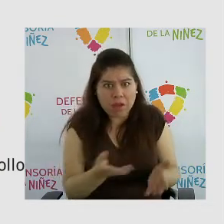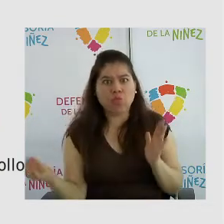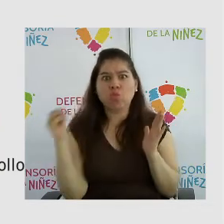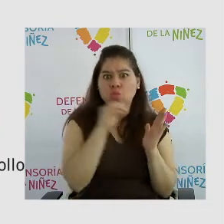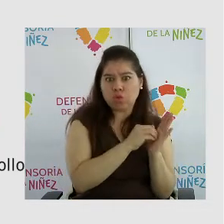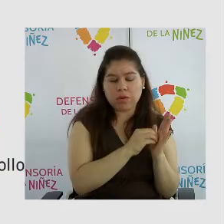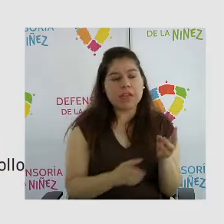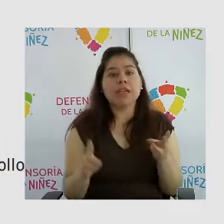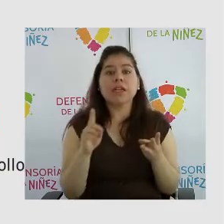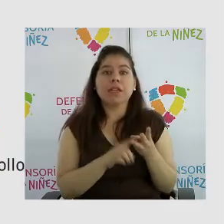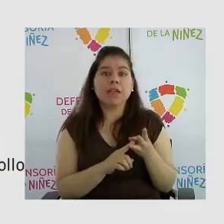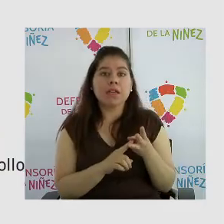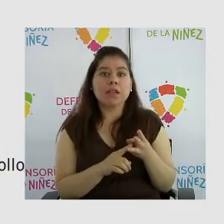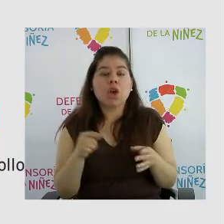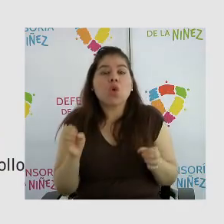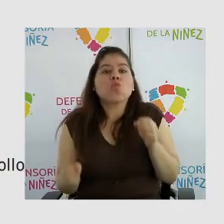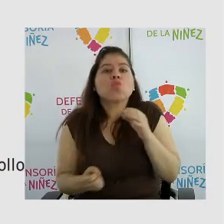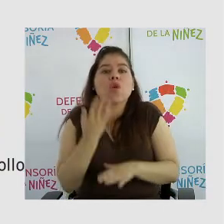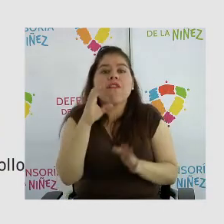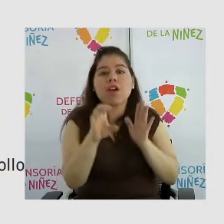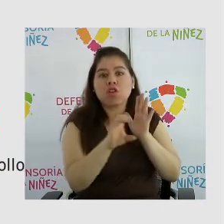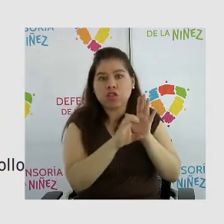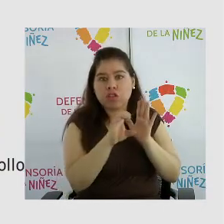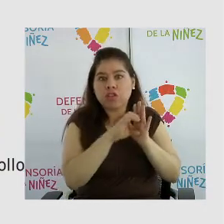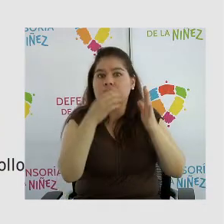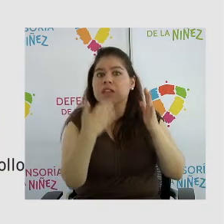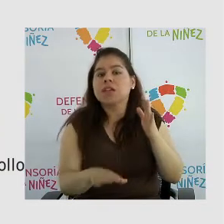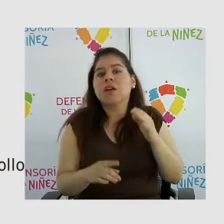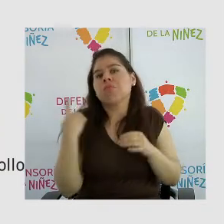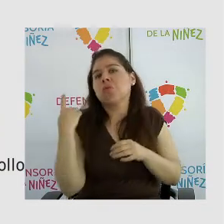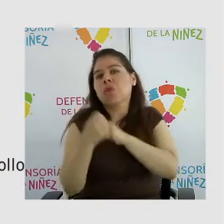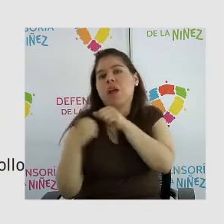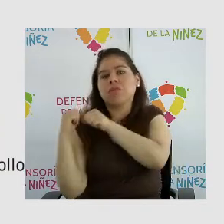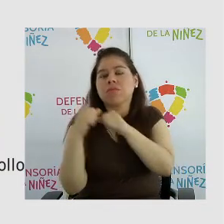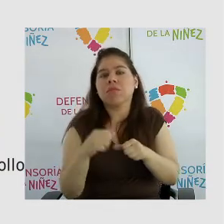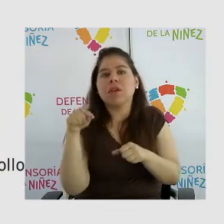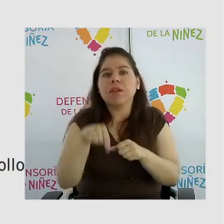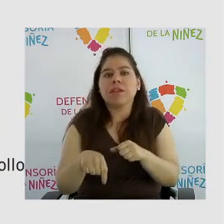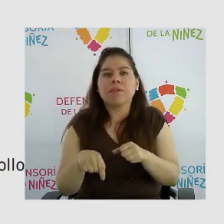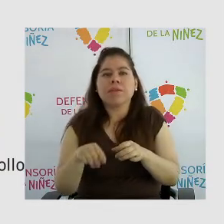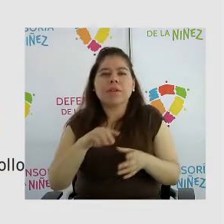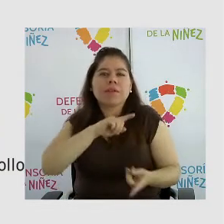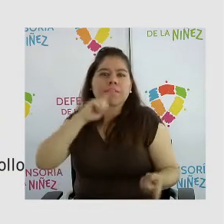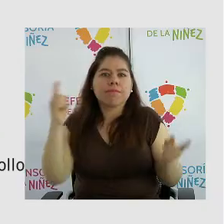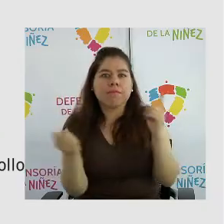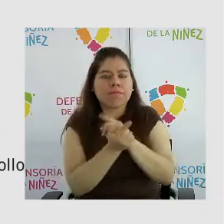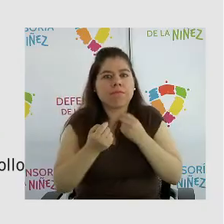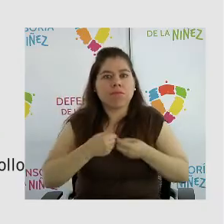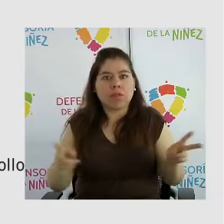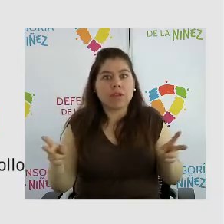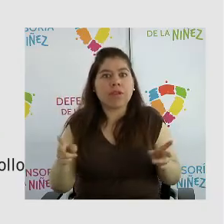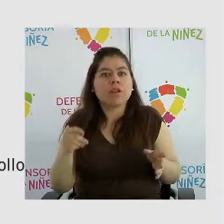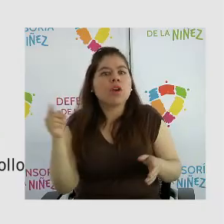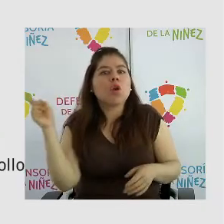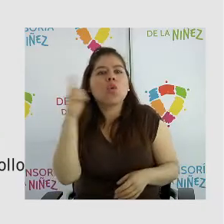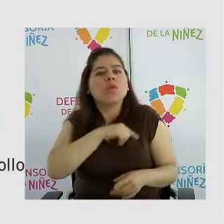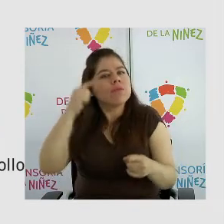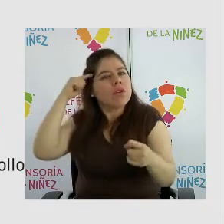la consolidación de una institución nueva que solo lleva 1 año de funcionamiento desde la perspectiva de la innovación pública, con un objetivo final que es